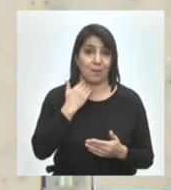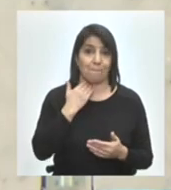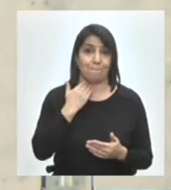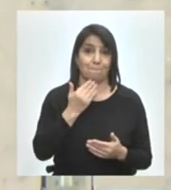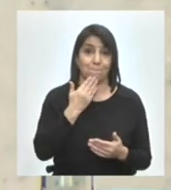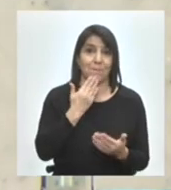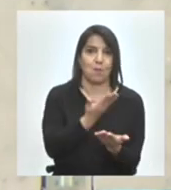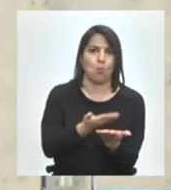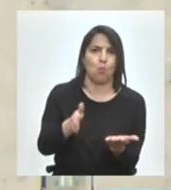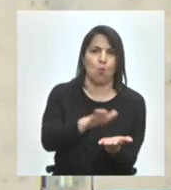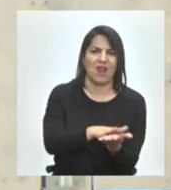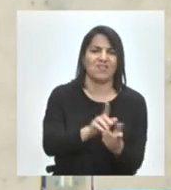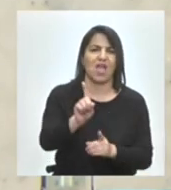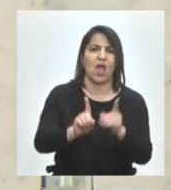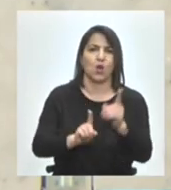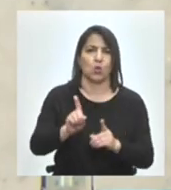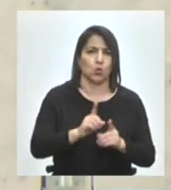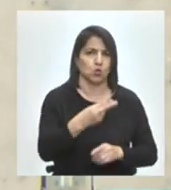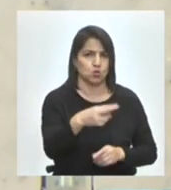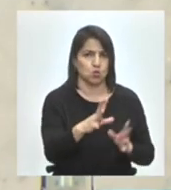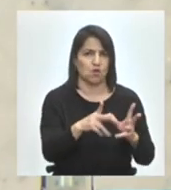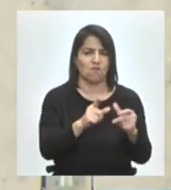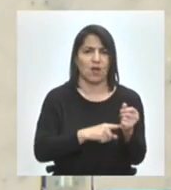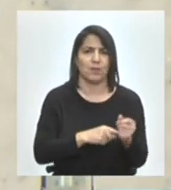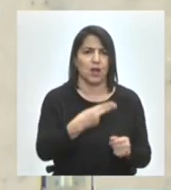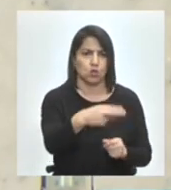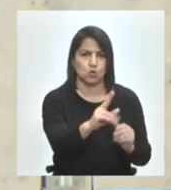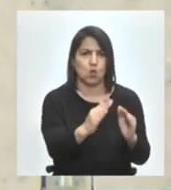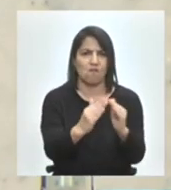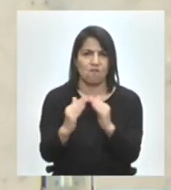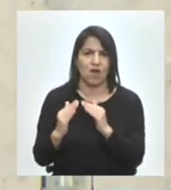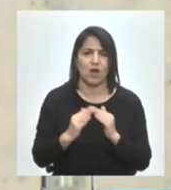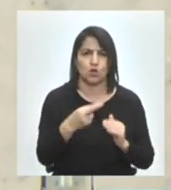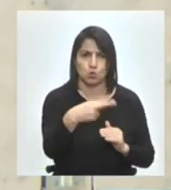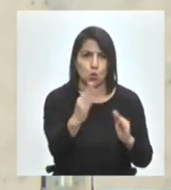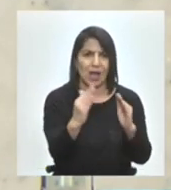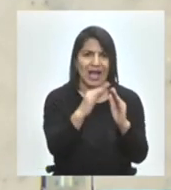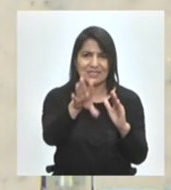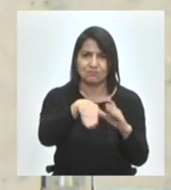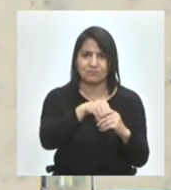de alguno de los suyos en su propio barrio o en su propia casa.